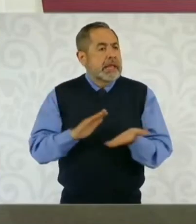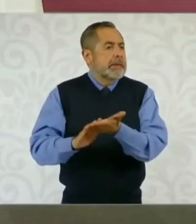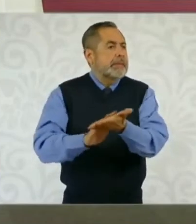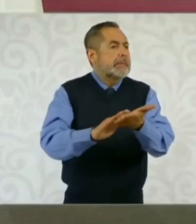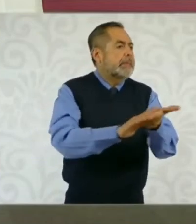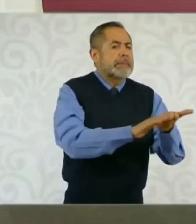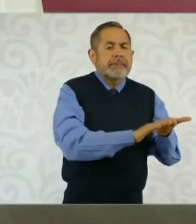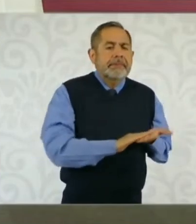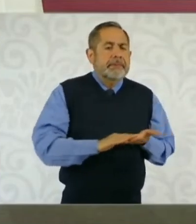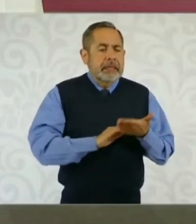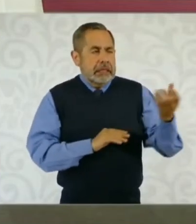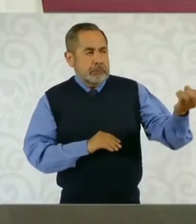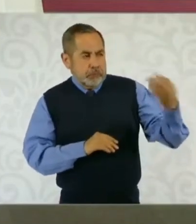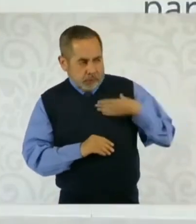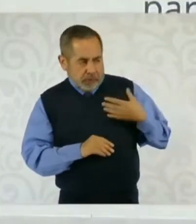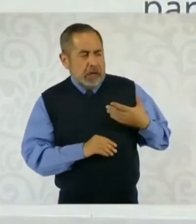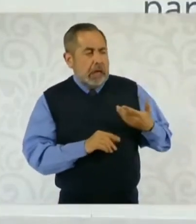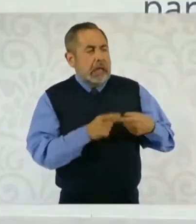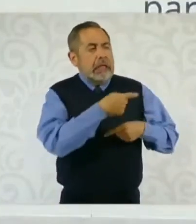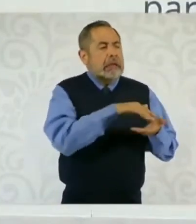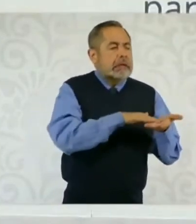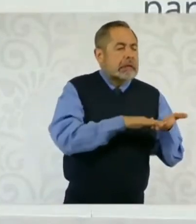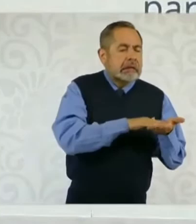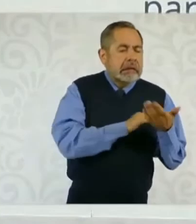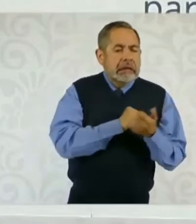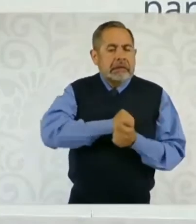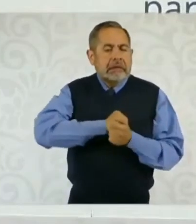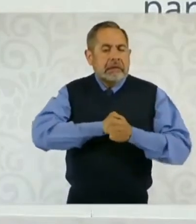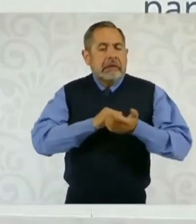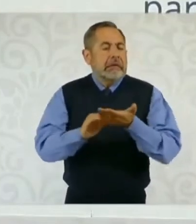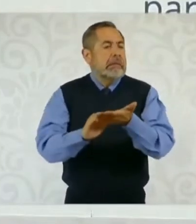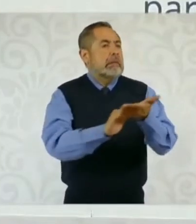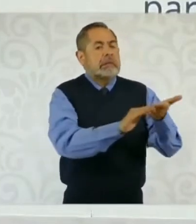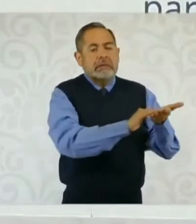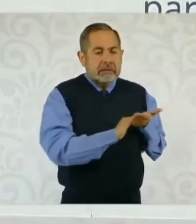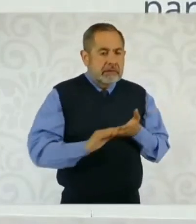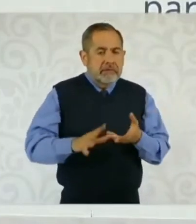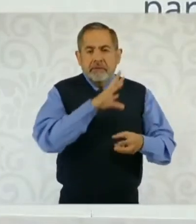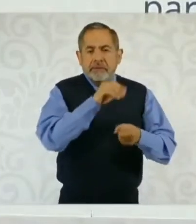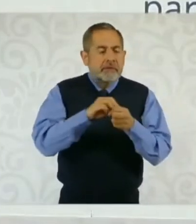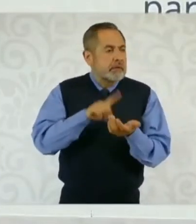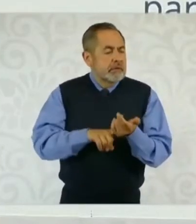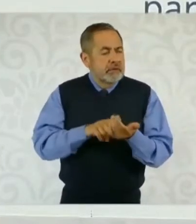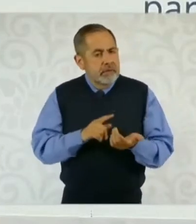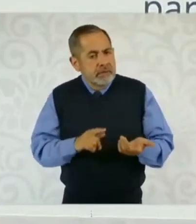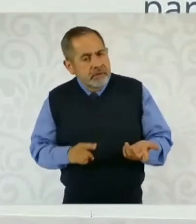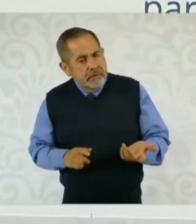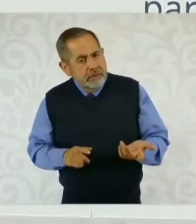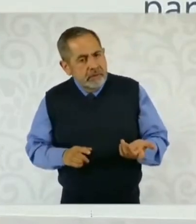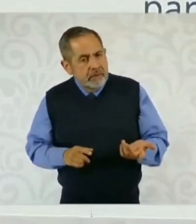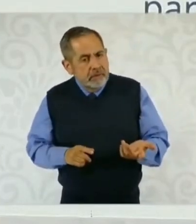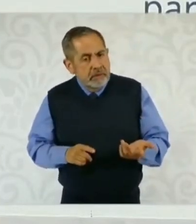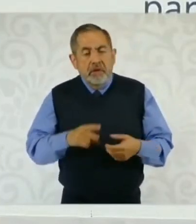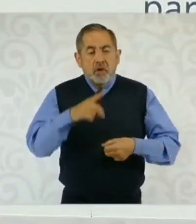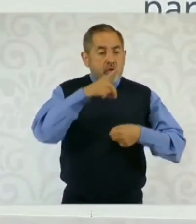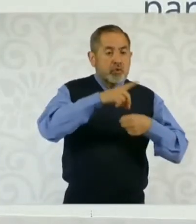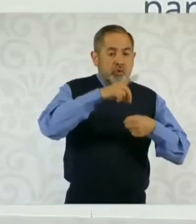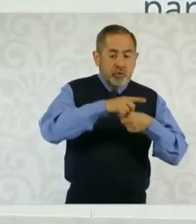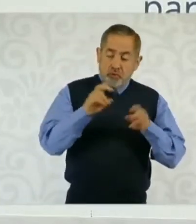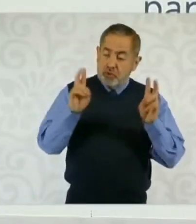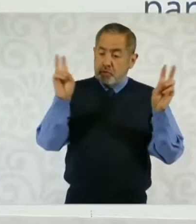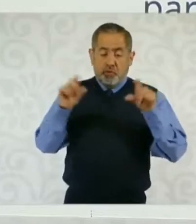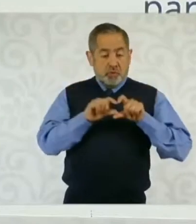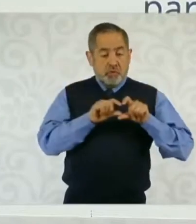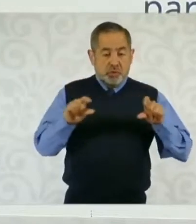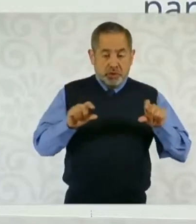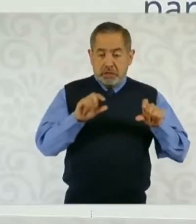las donaciones, ayudar para que deduzcan impuestos a quienes hacen esas donaciones, utilizando el